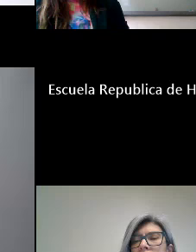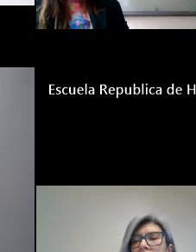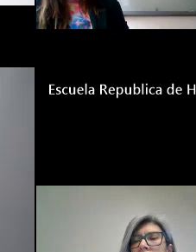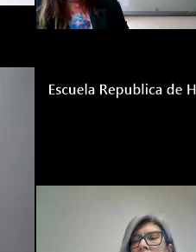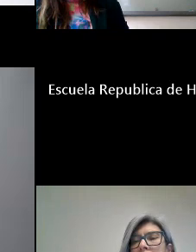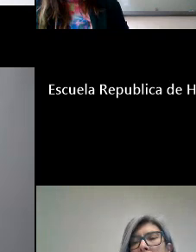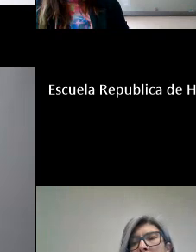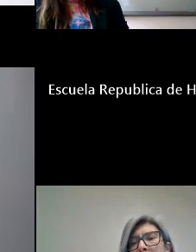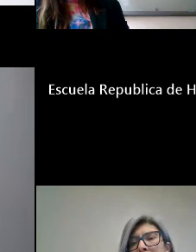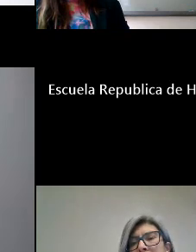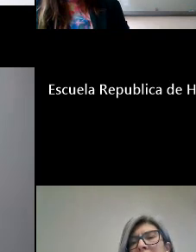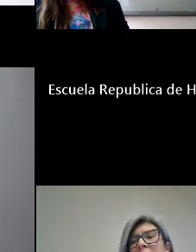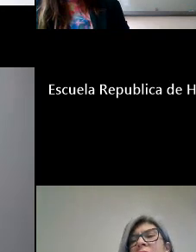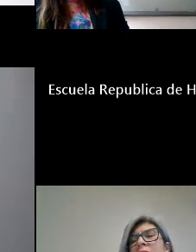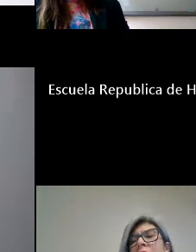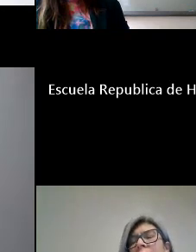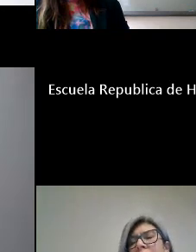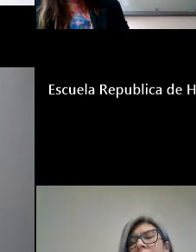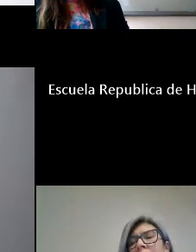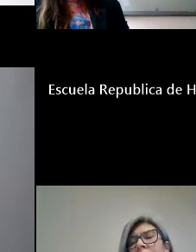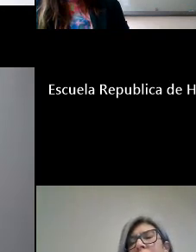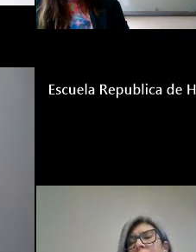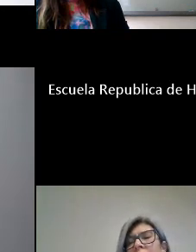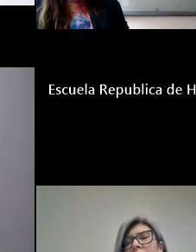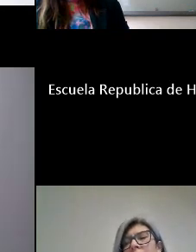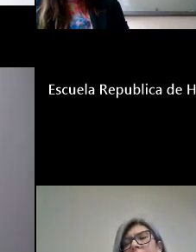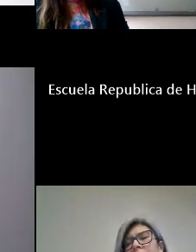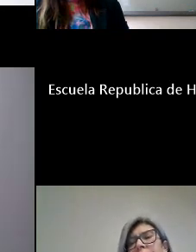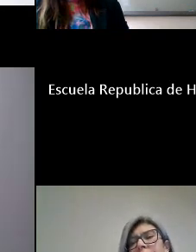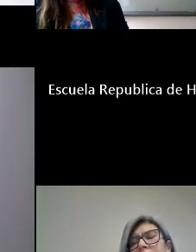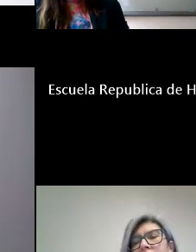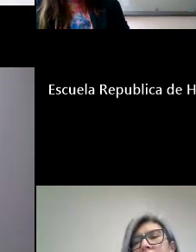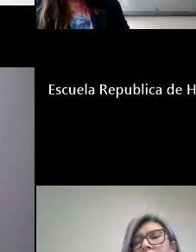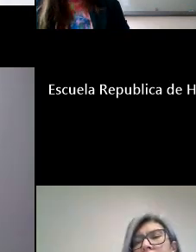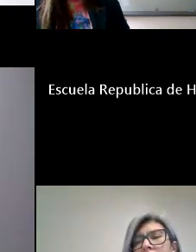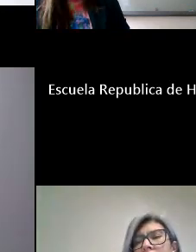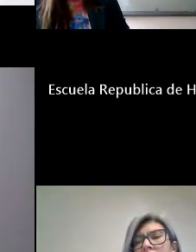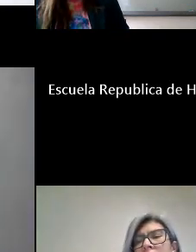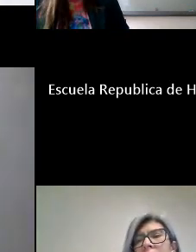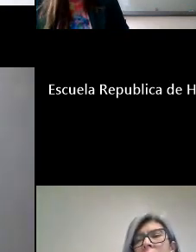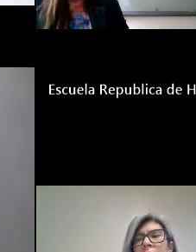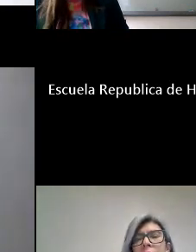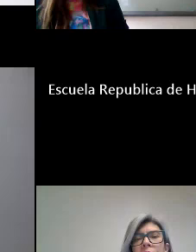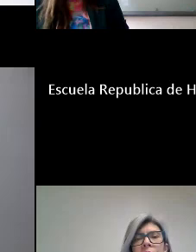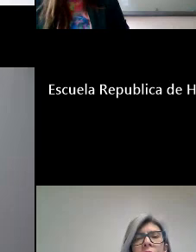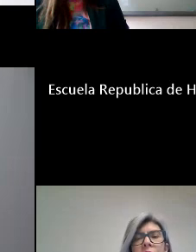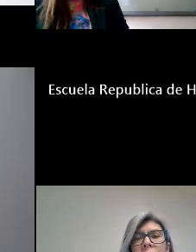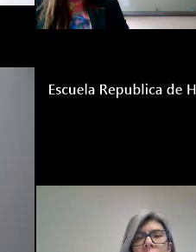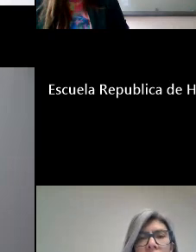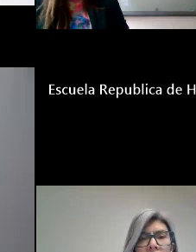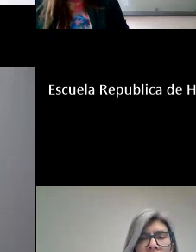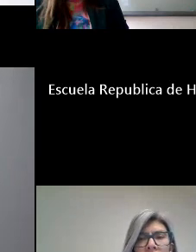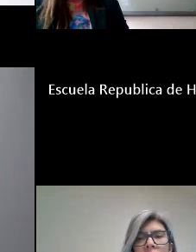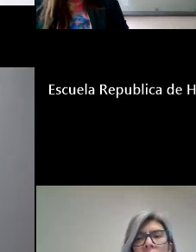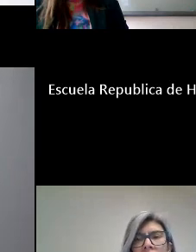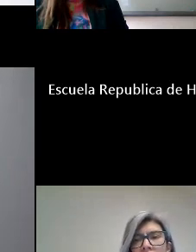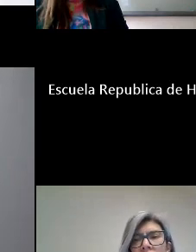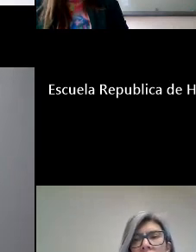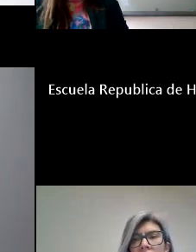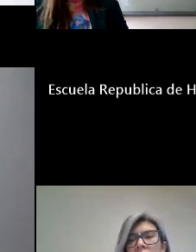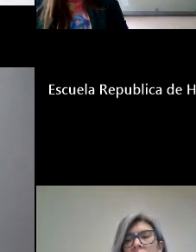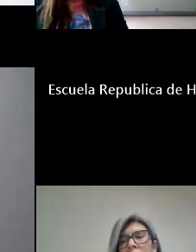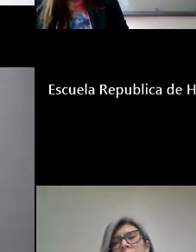postulados como excepcionalidad PIE también reciben subvención asociada al programa de integración.